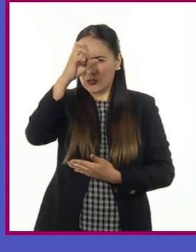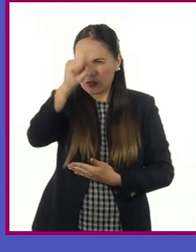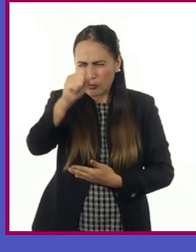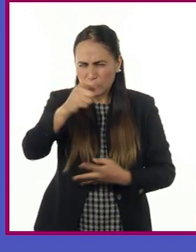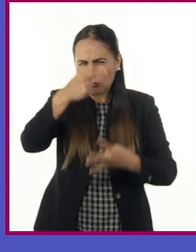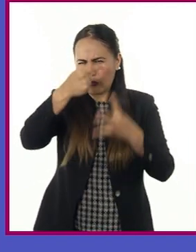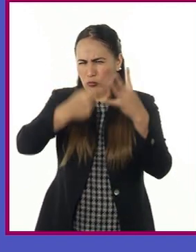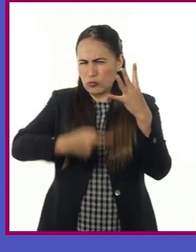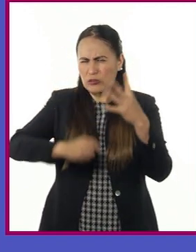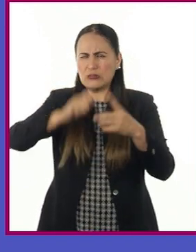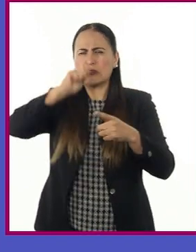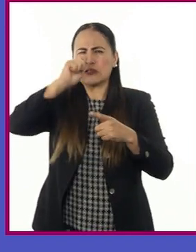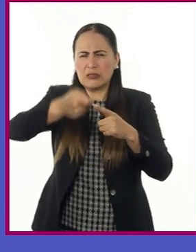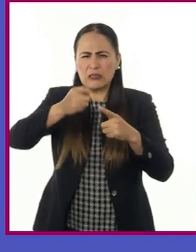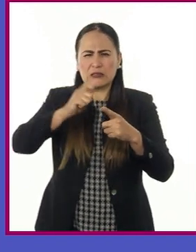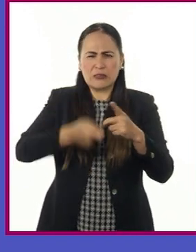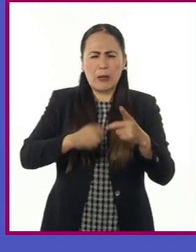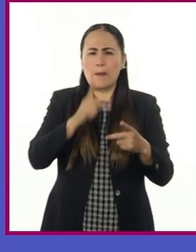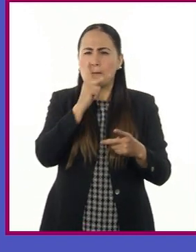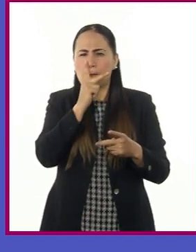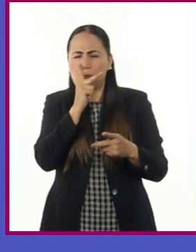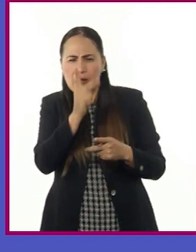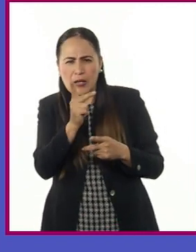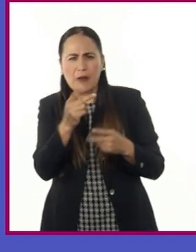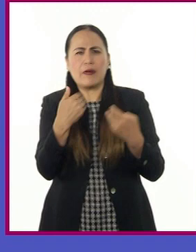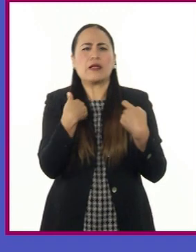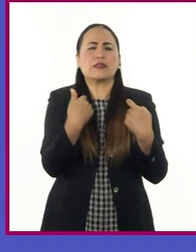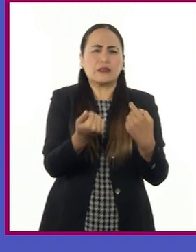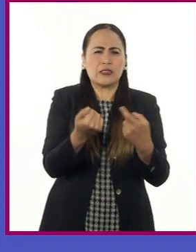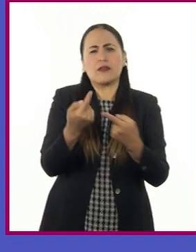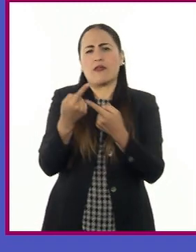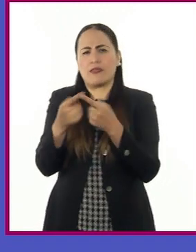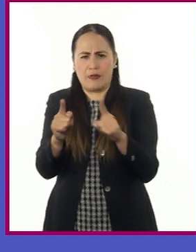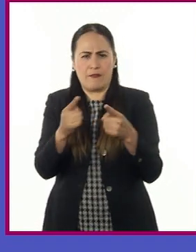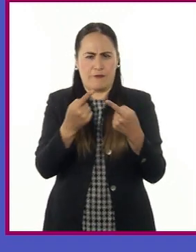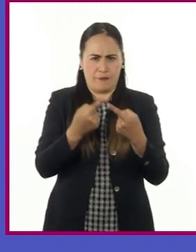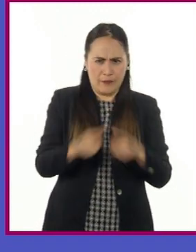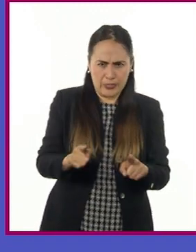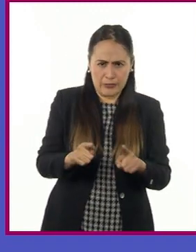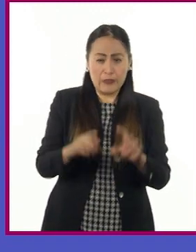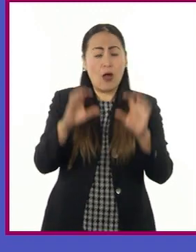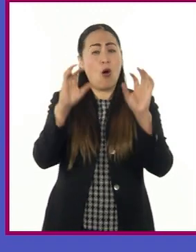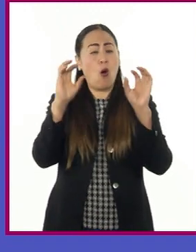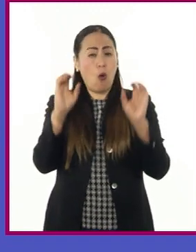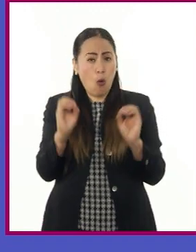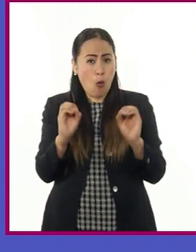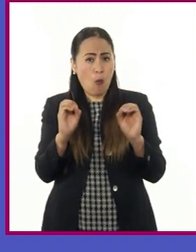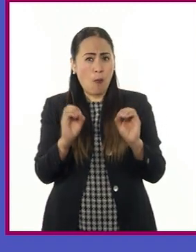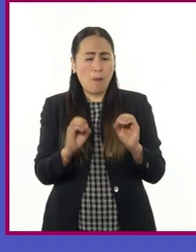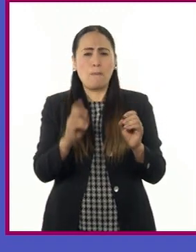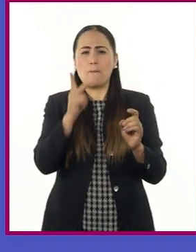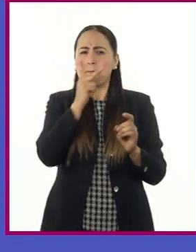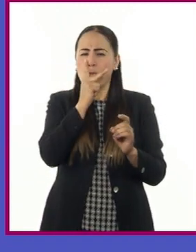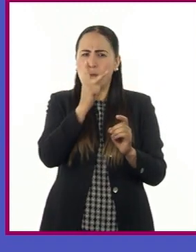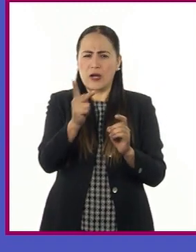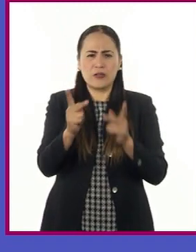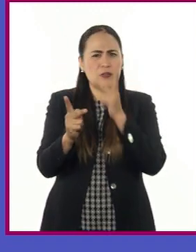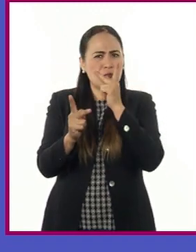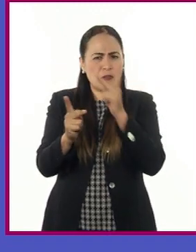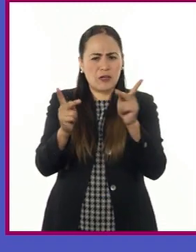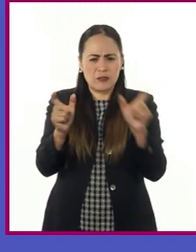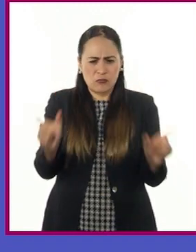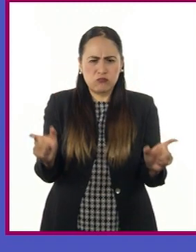sentido diferente a las palabras o, en dado caso, de modificar el orden de los elementos de